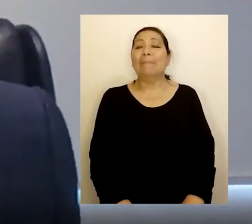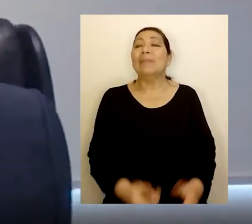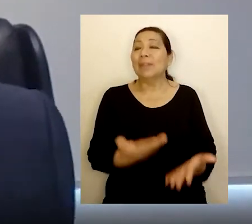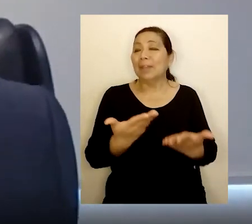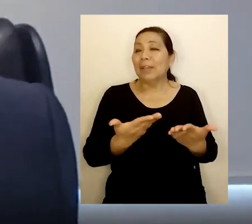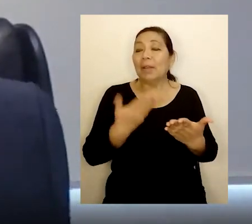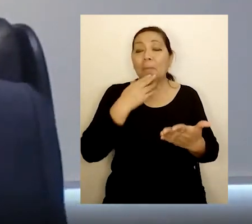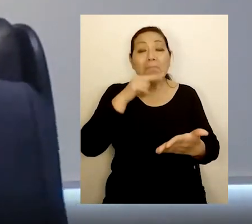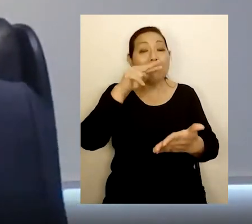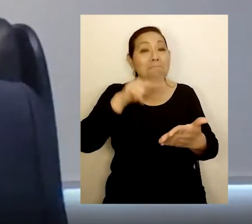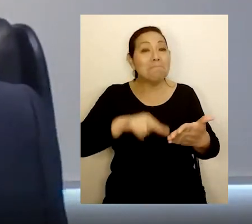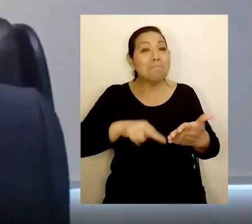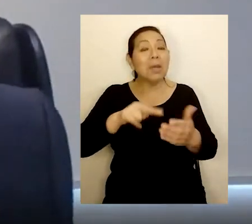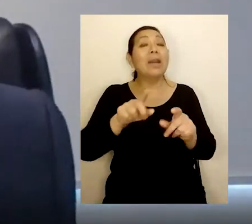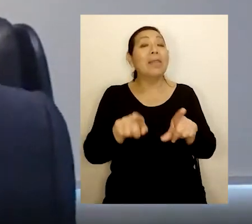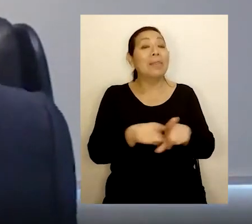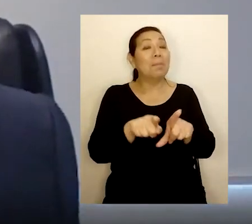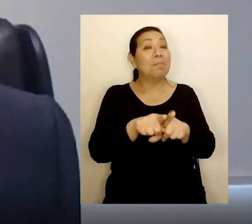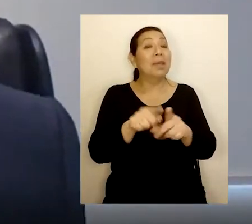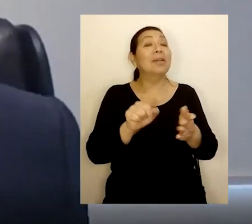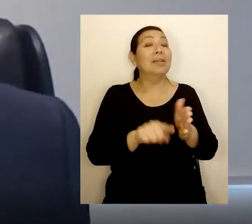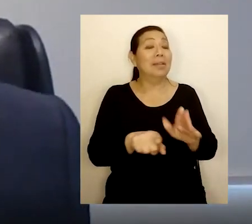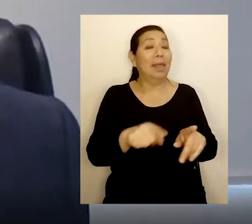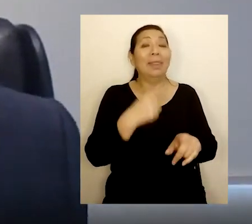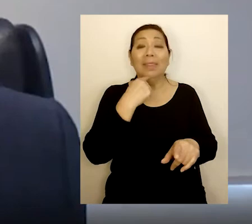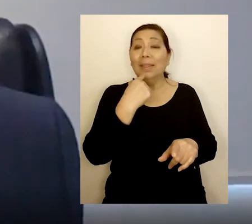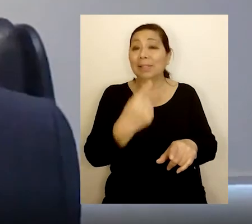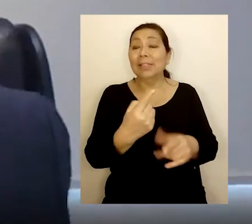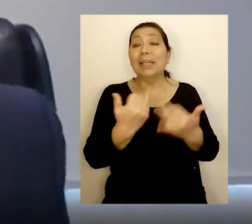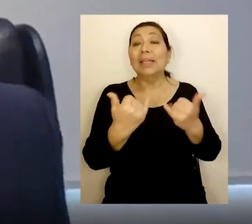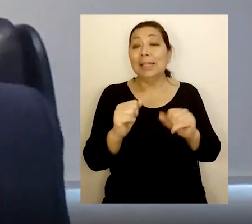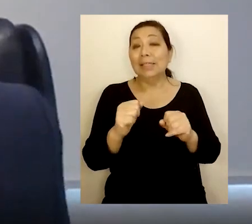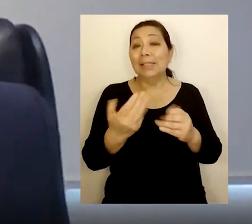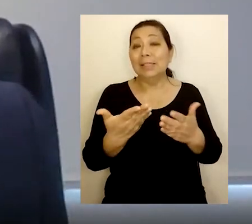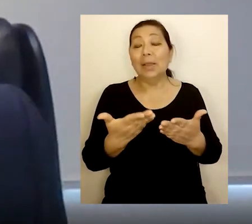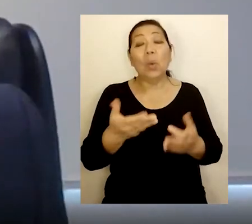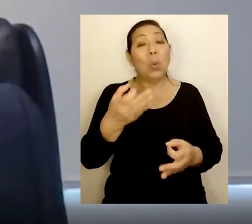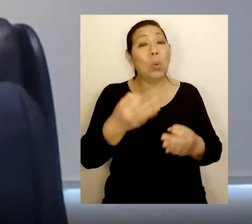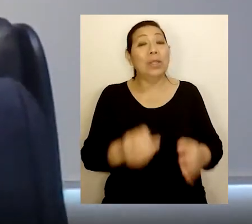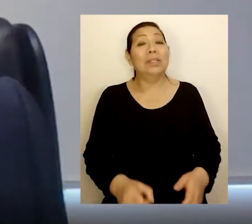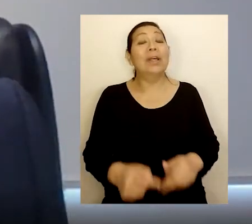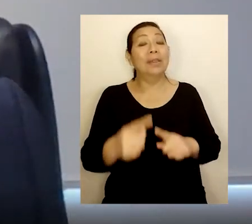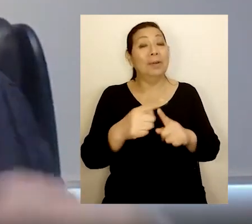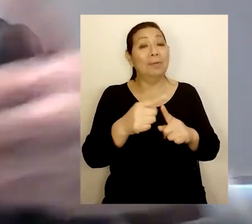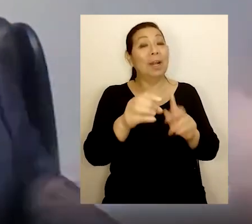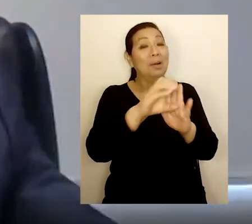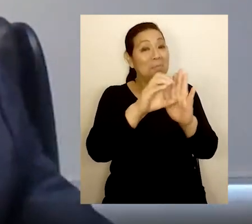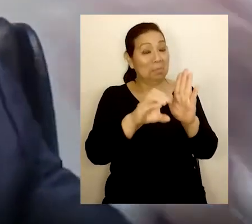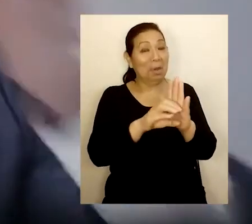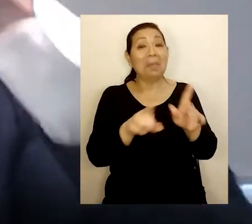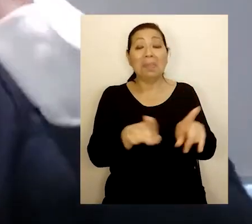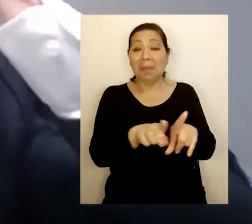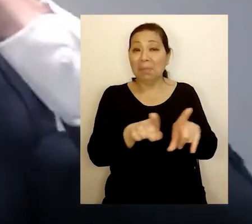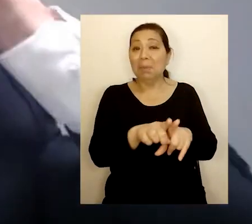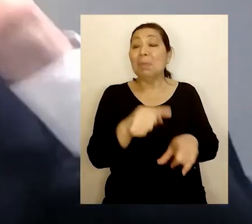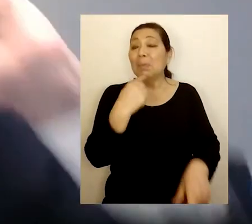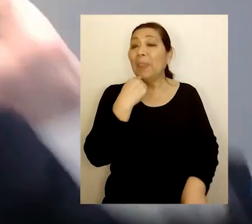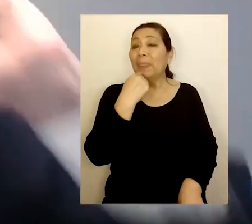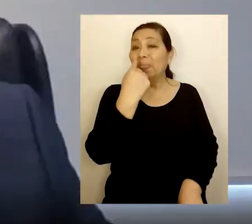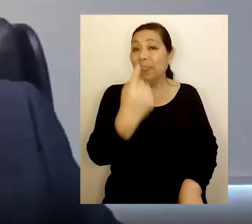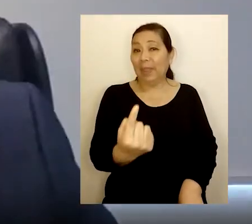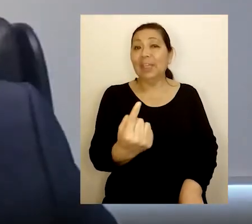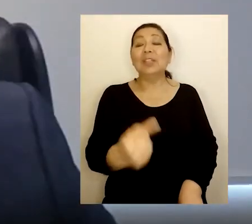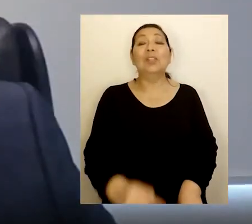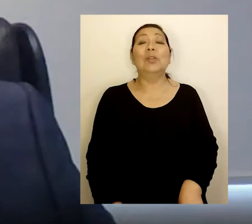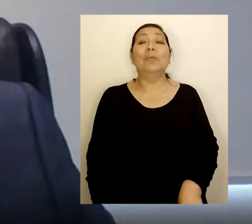y en la casación nosotros también decimos de que existe una sentencia del Tribunal Constitucional que también la hemos señalado